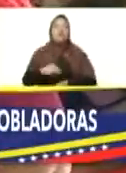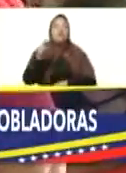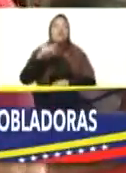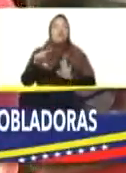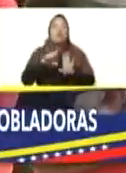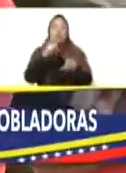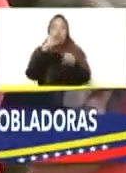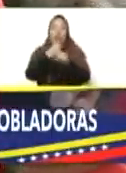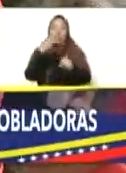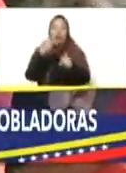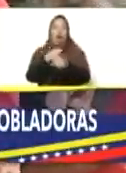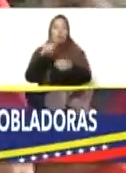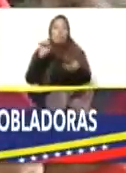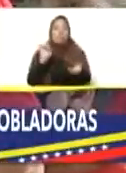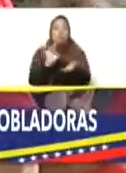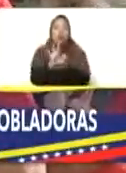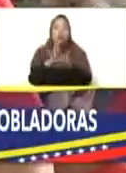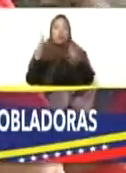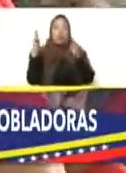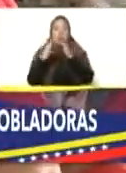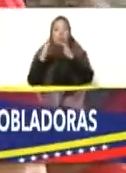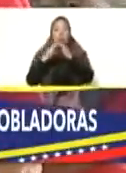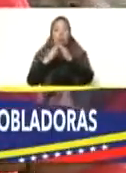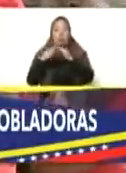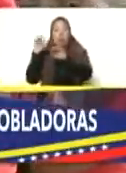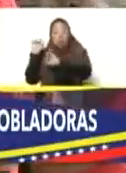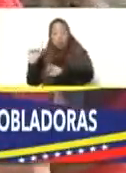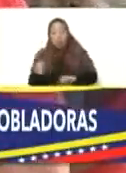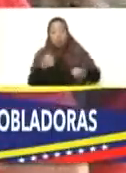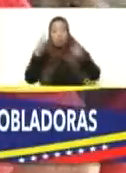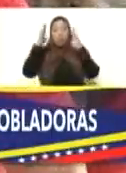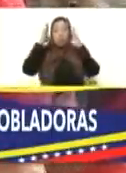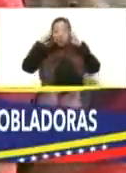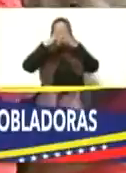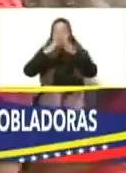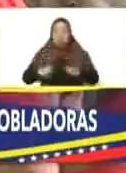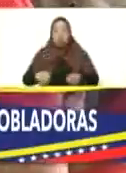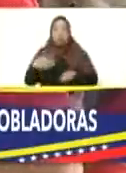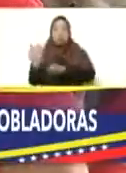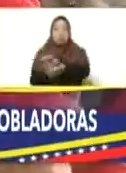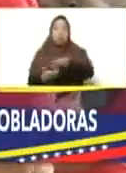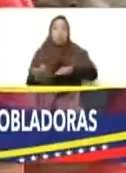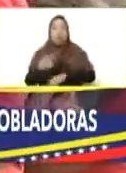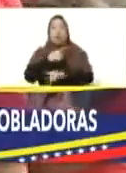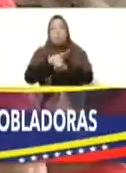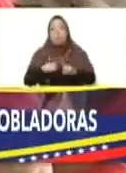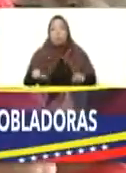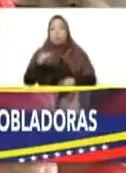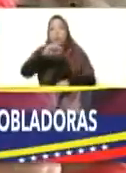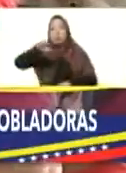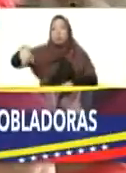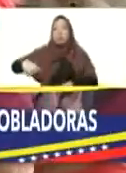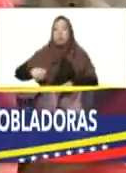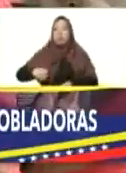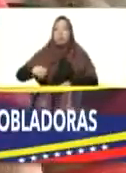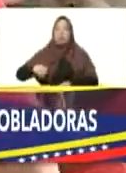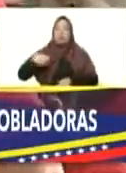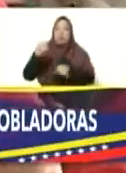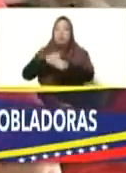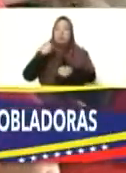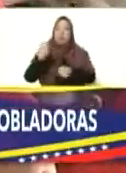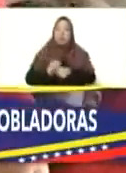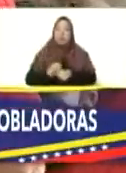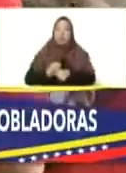trabajadora residencial de la vivienda donde está sabremos que la vaina está apretada pero sin embargo nosotros nos organizamos como